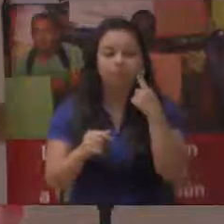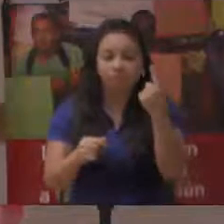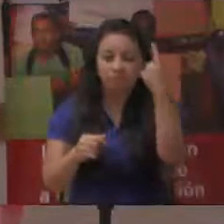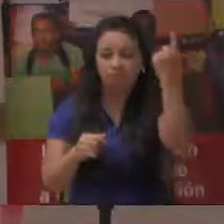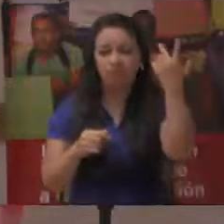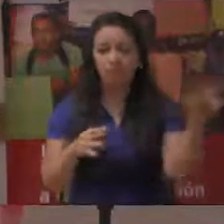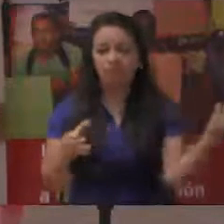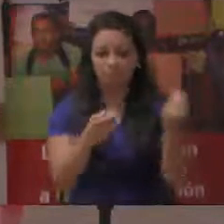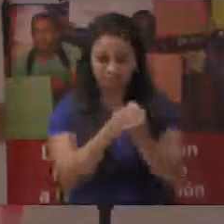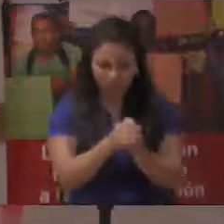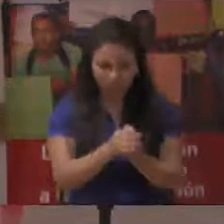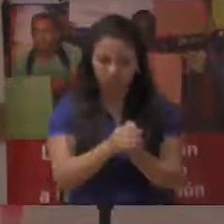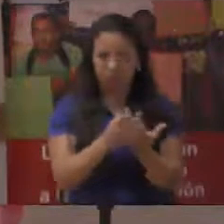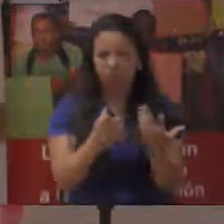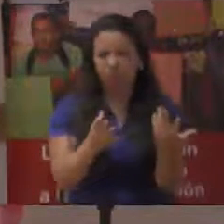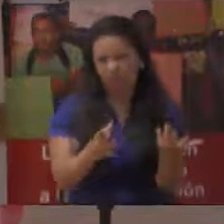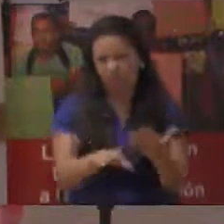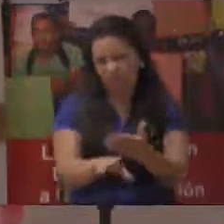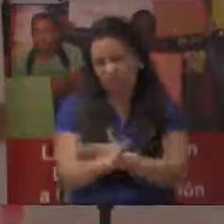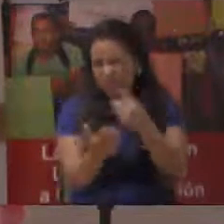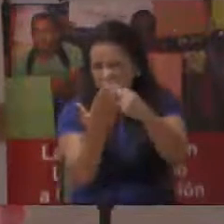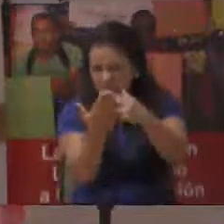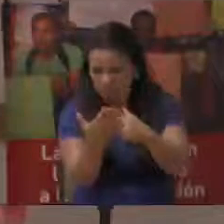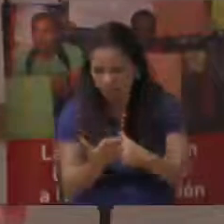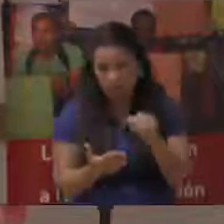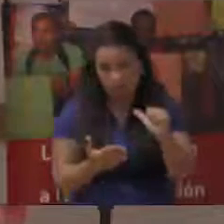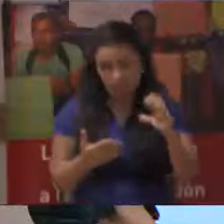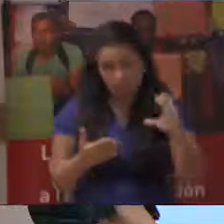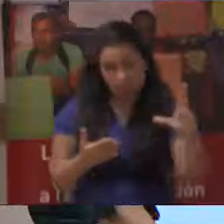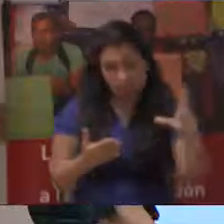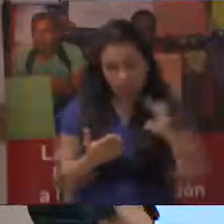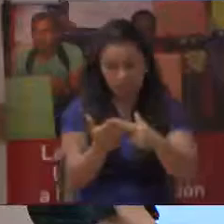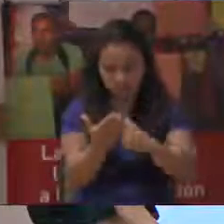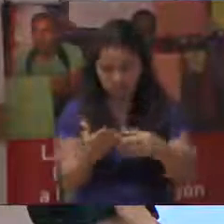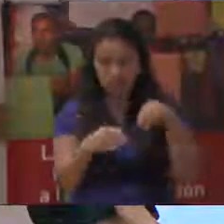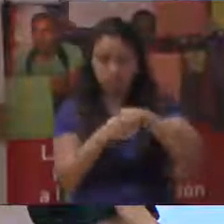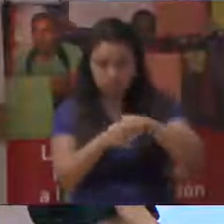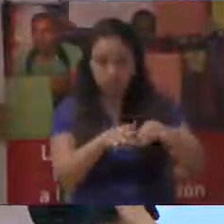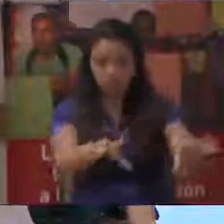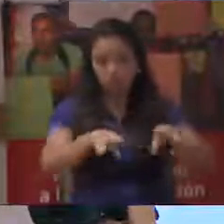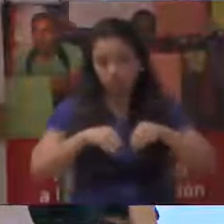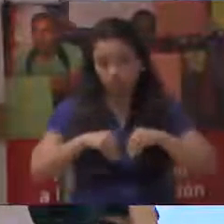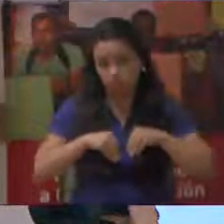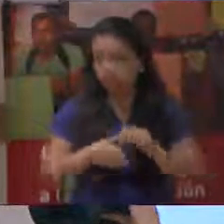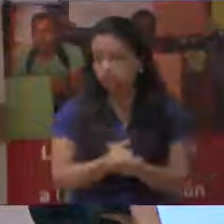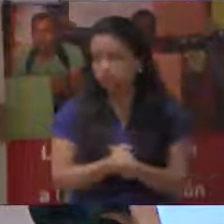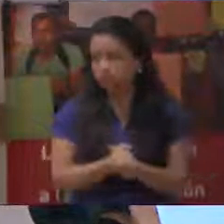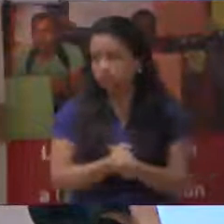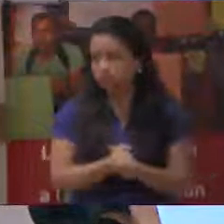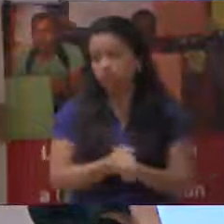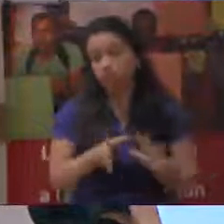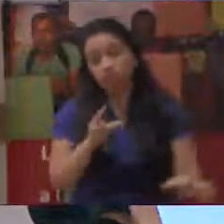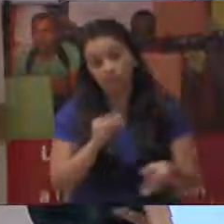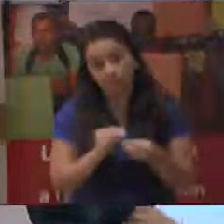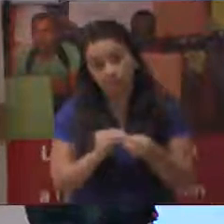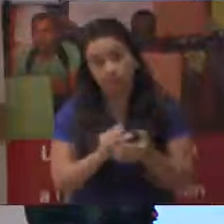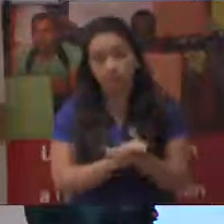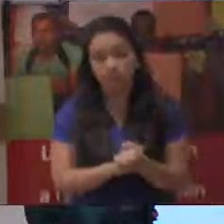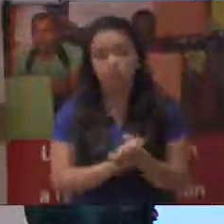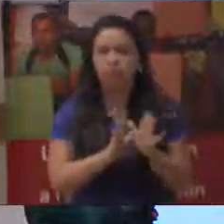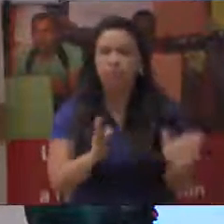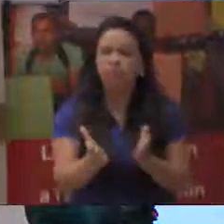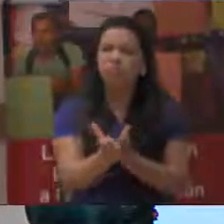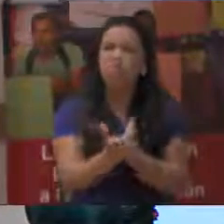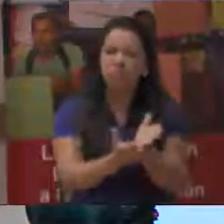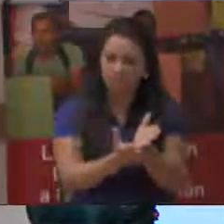políticas internas que ha establecido la ACR. También decimos que se ha